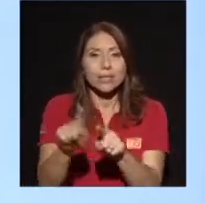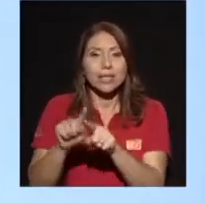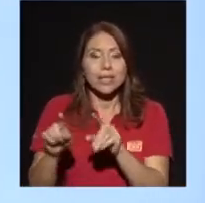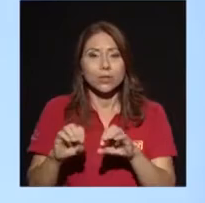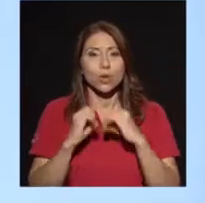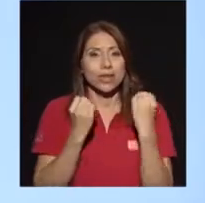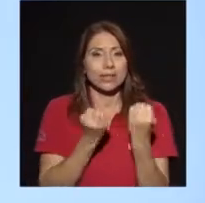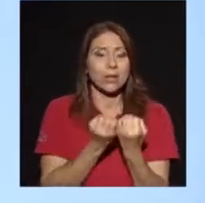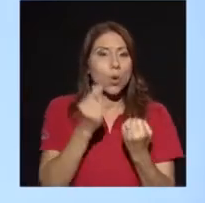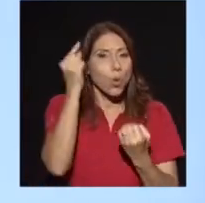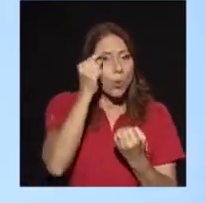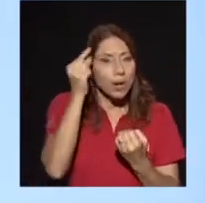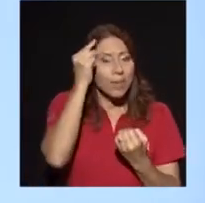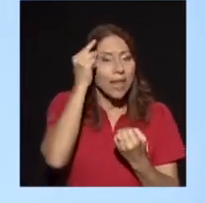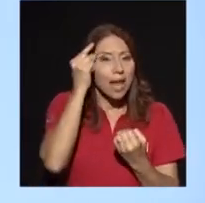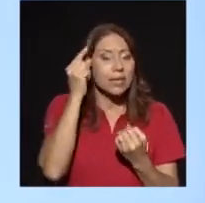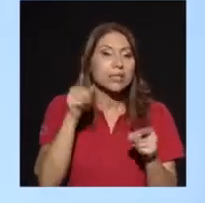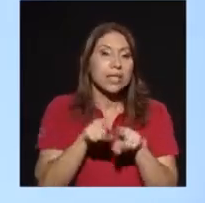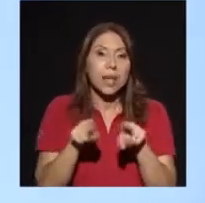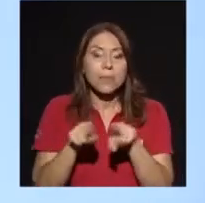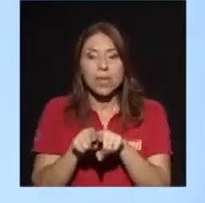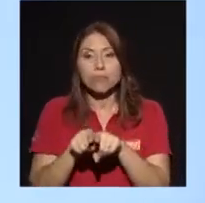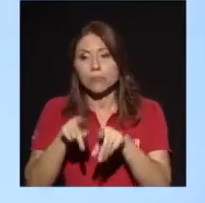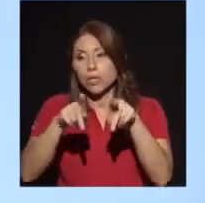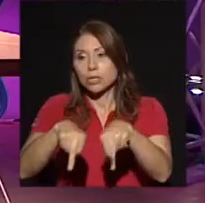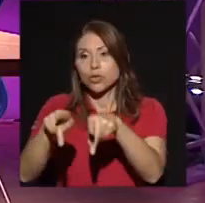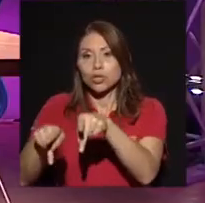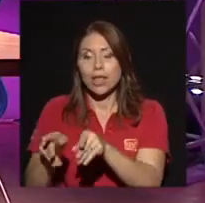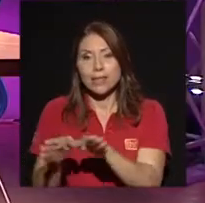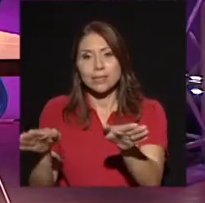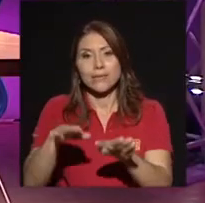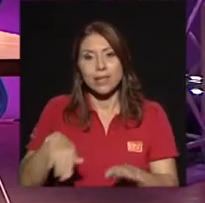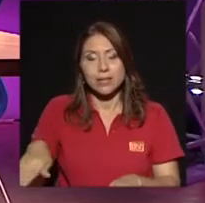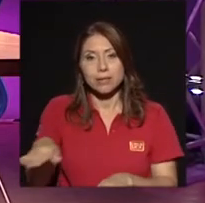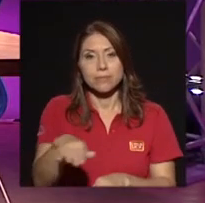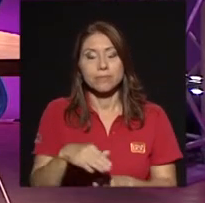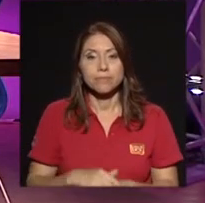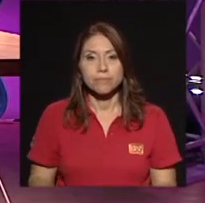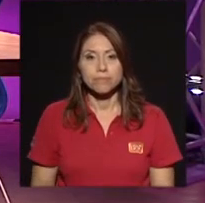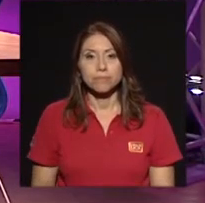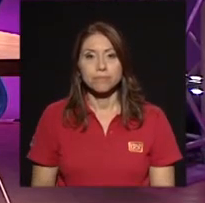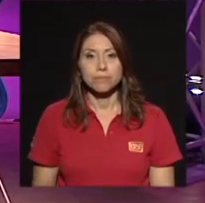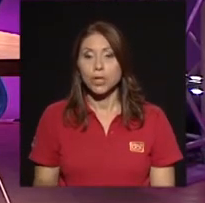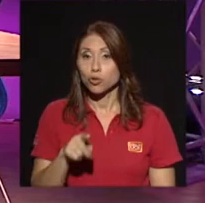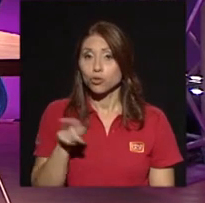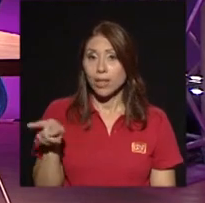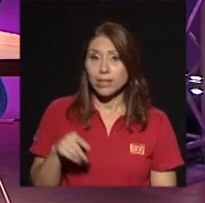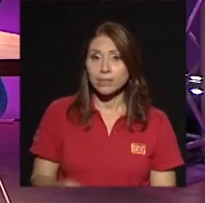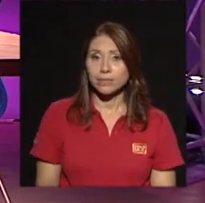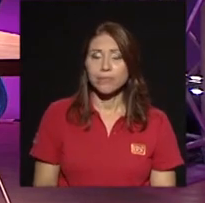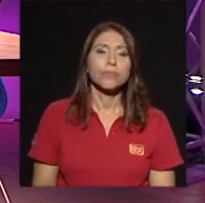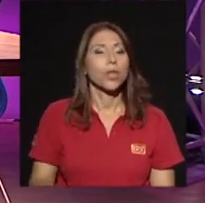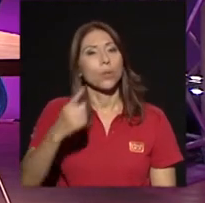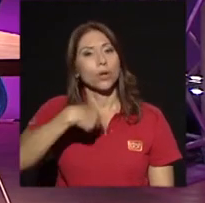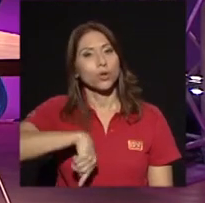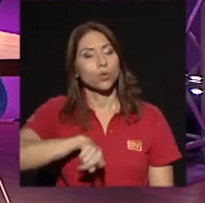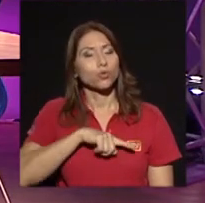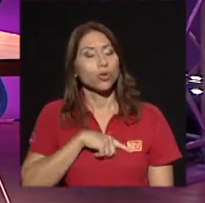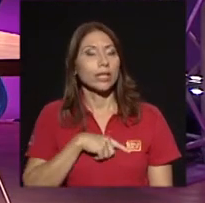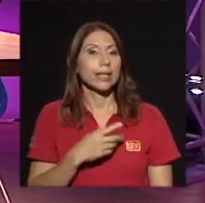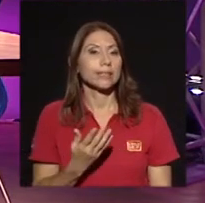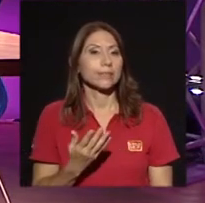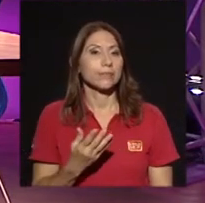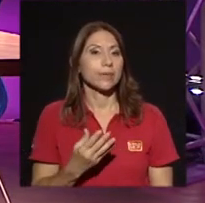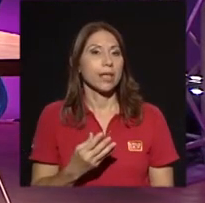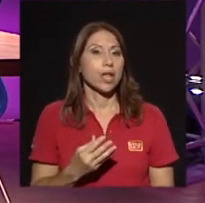tanto gubernamentales como también de la sociedad civil. ¿Y usted? Bueno, nosotras, nuestros